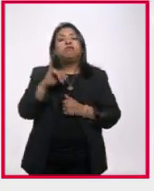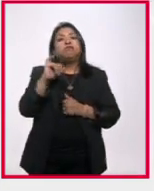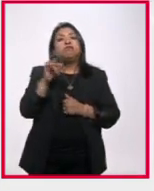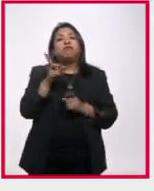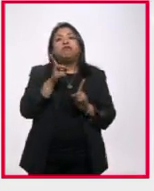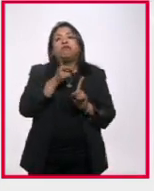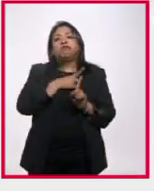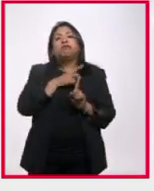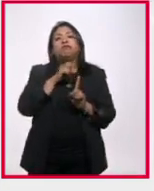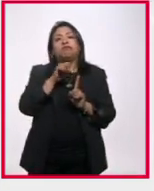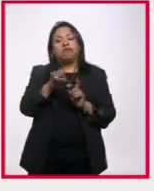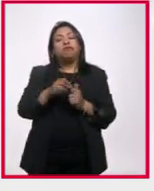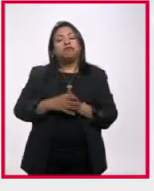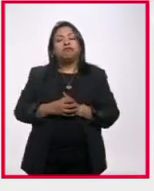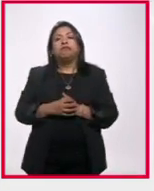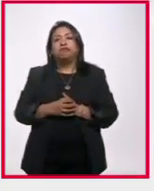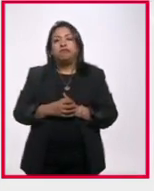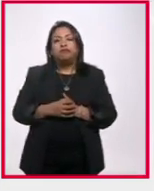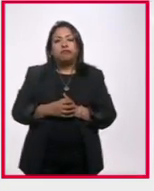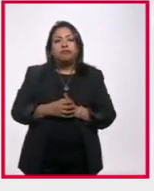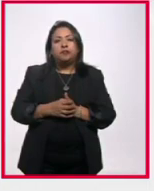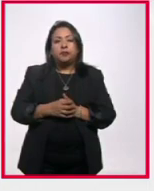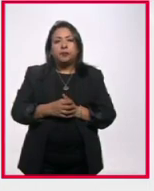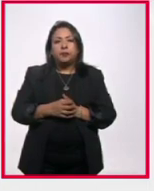profesión solitaria. Lo es.